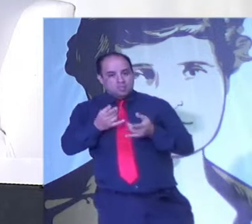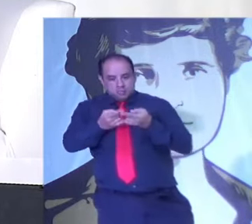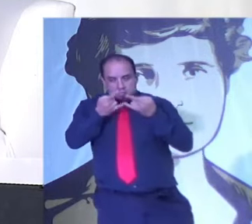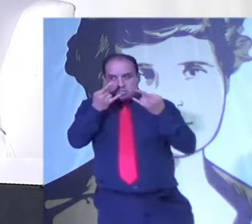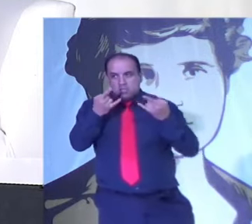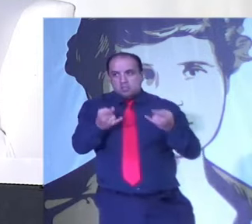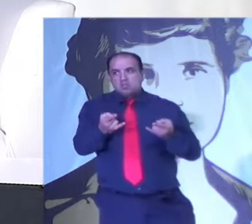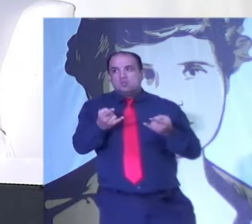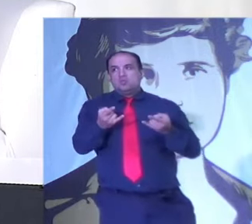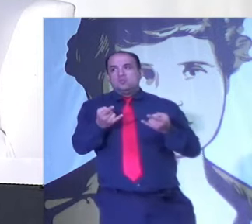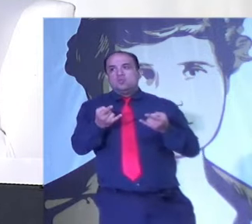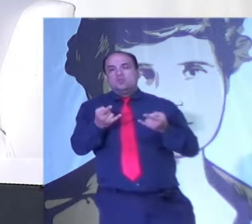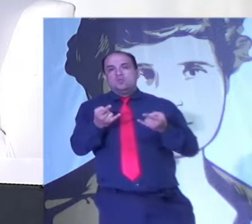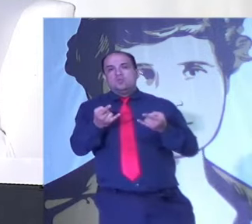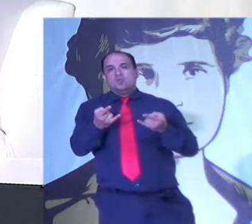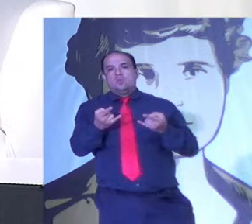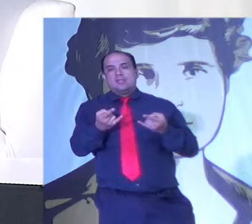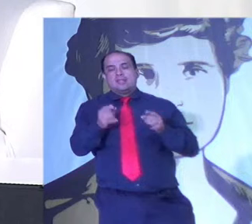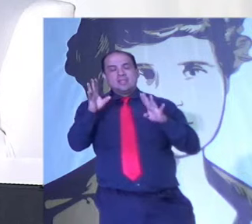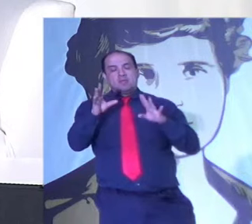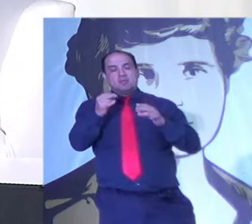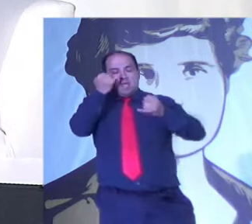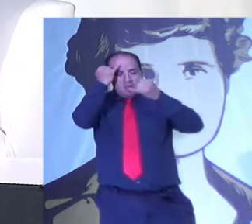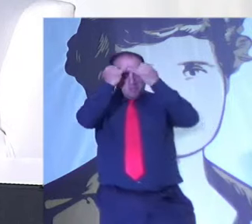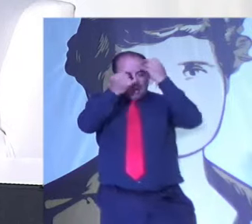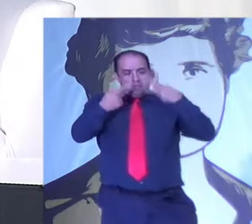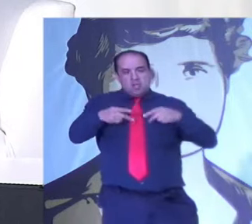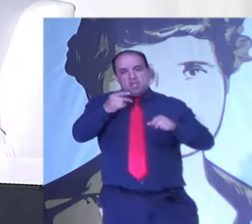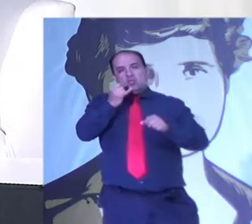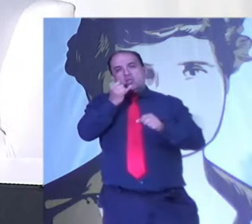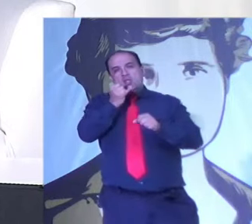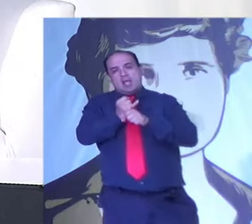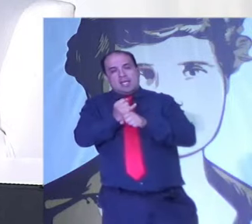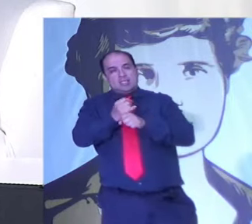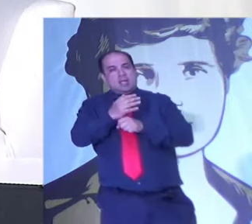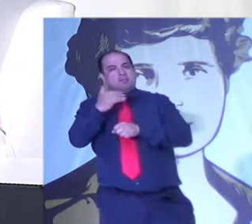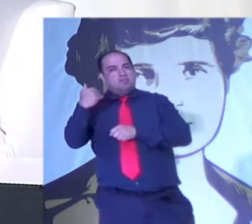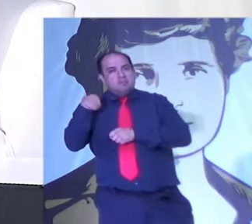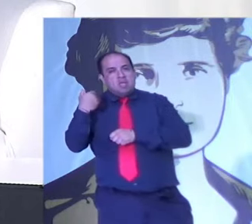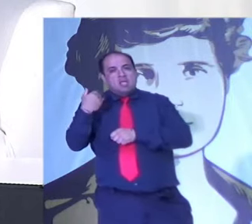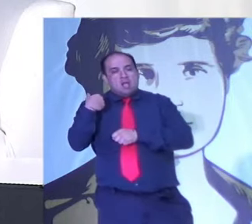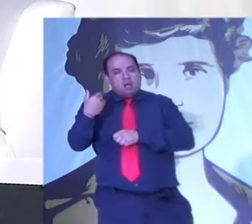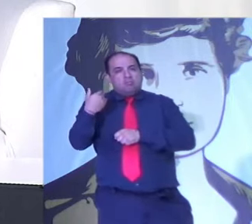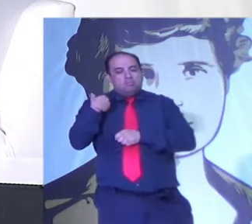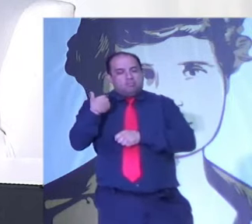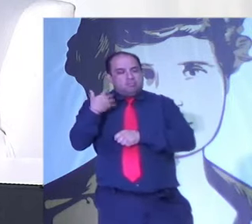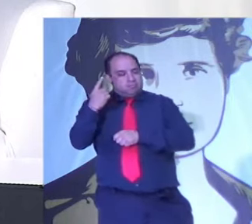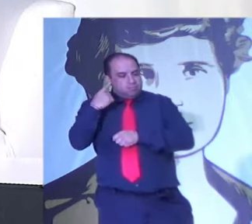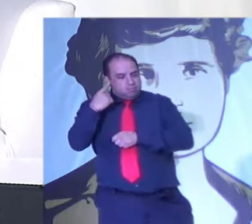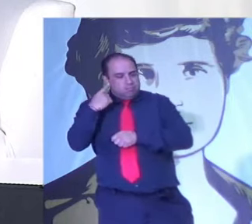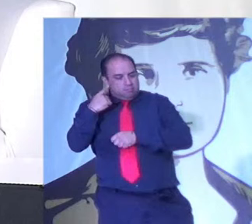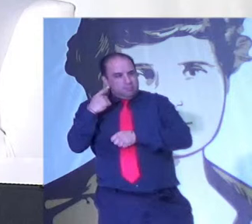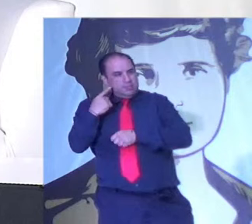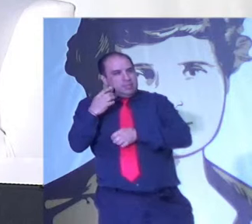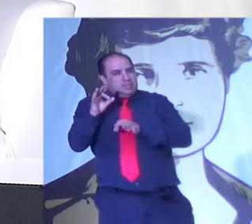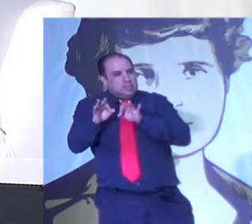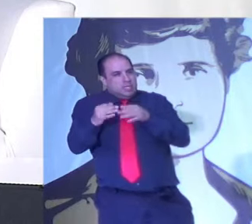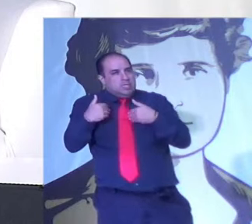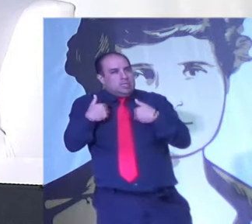se me presentan estos personajes en la mente que me están hablando, ¿sí? Y entonces yo trato de entender